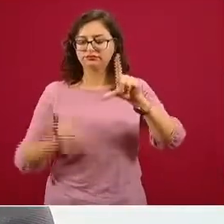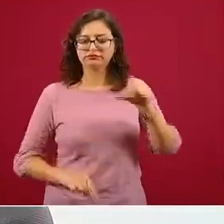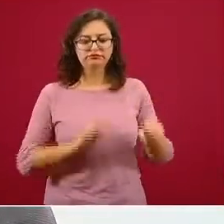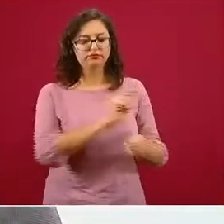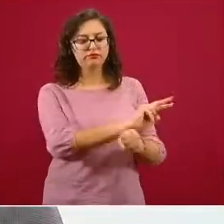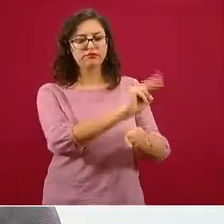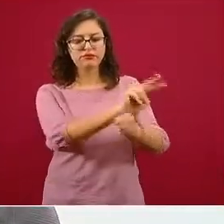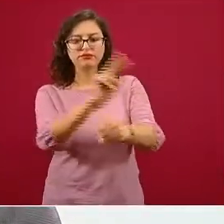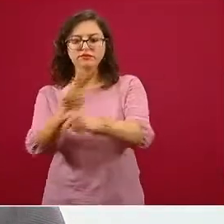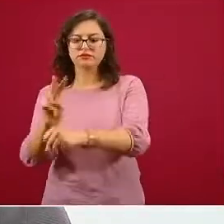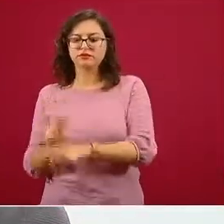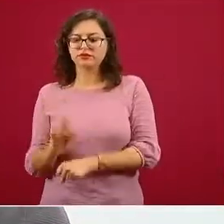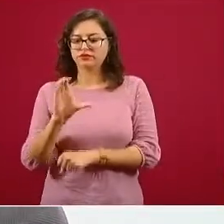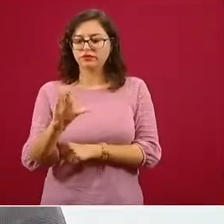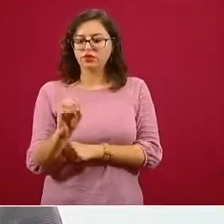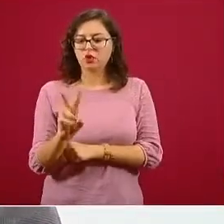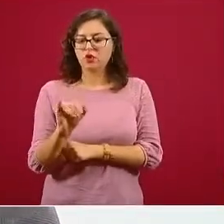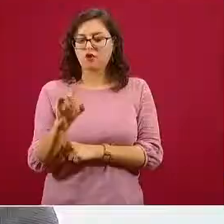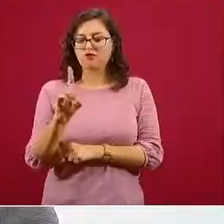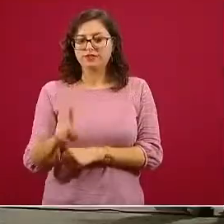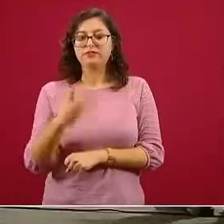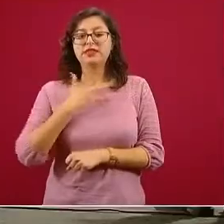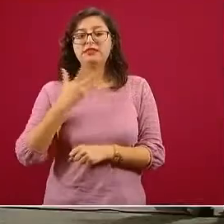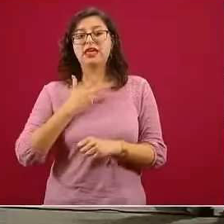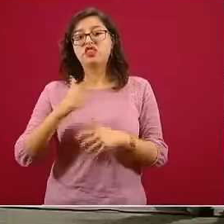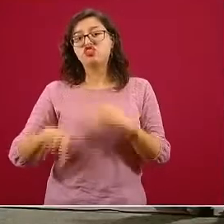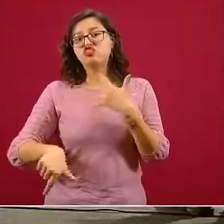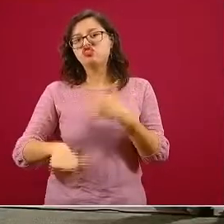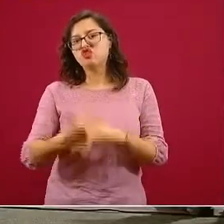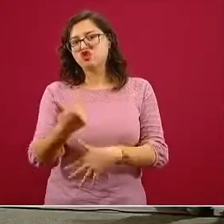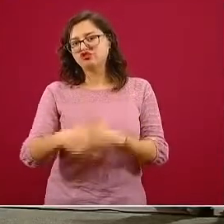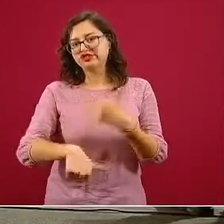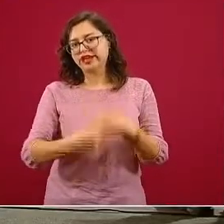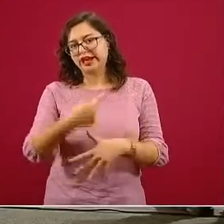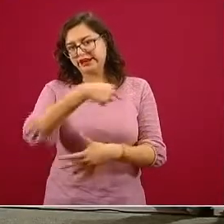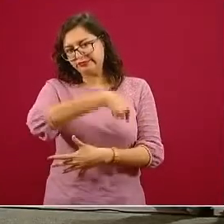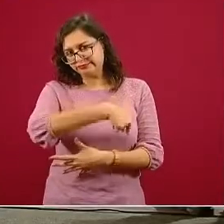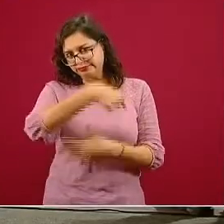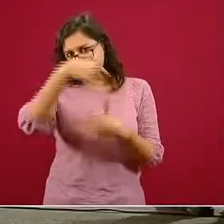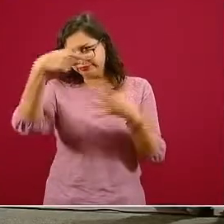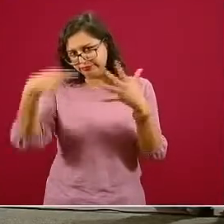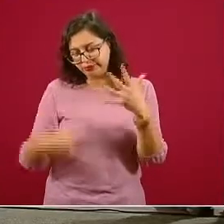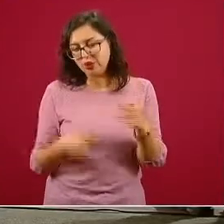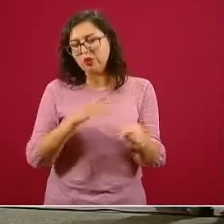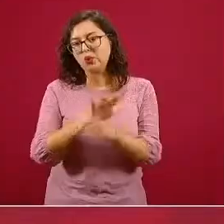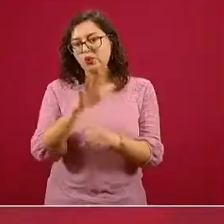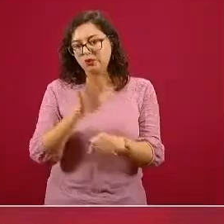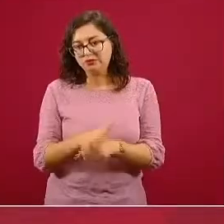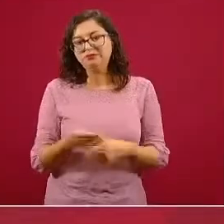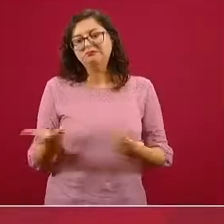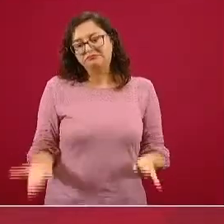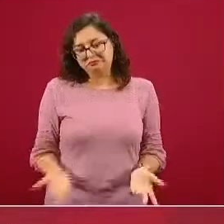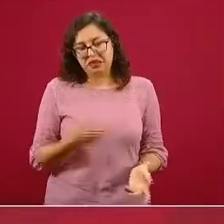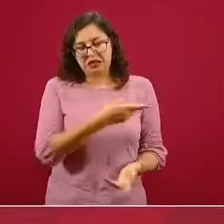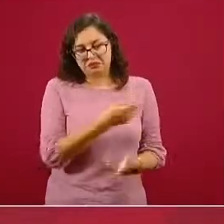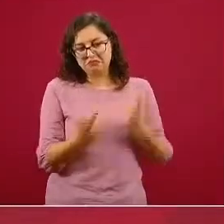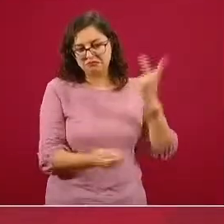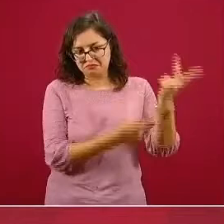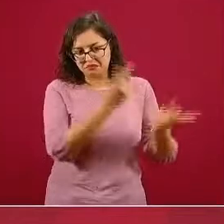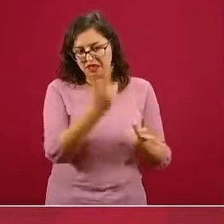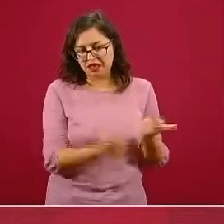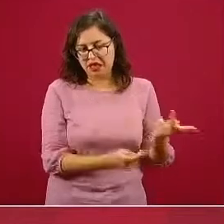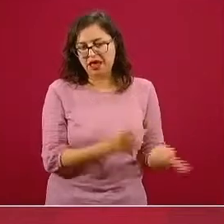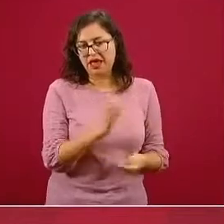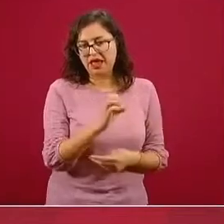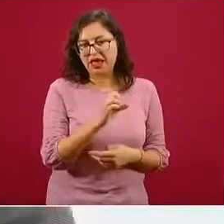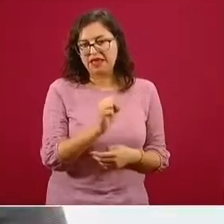integral de COVID que tiene al menos 12 componentes, justamente uno de ellos, la Encuesta Nacional de Salud y Nutrición, y cada